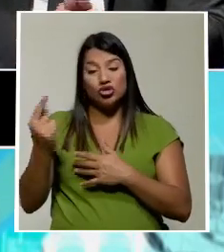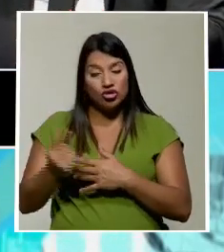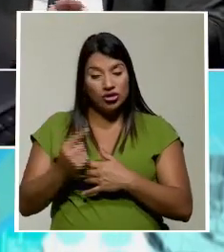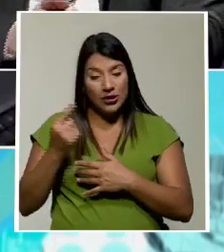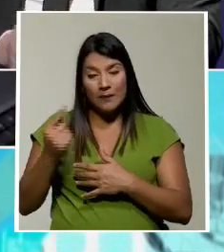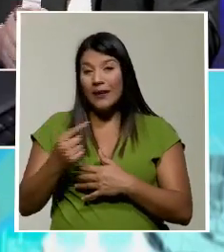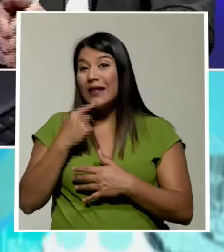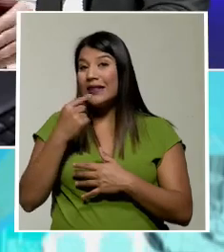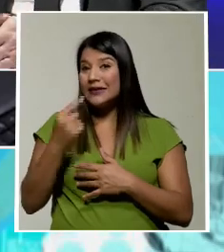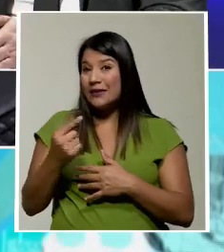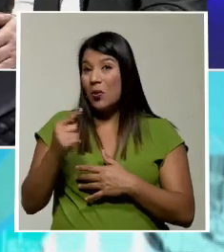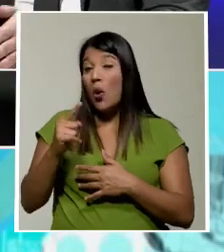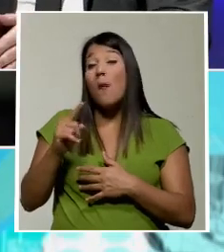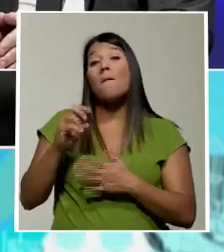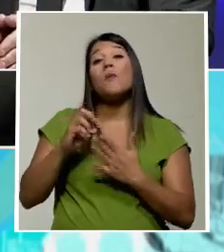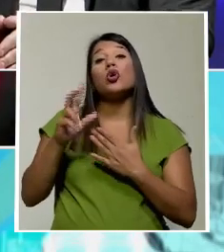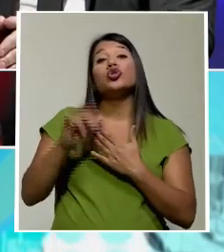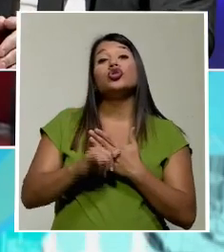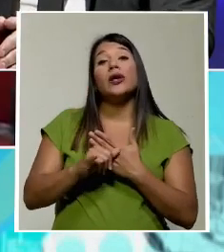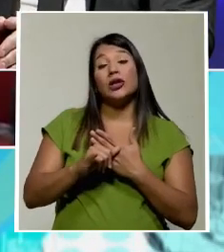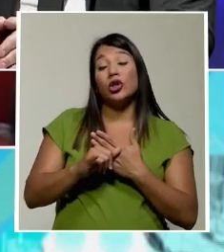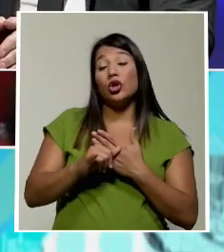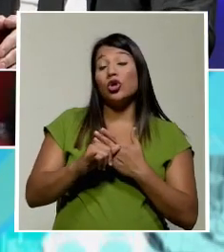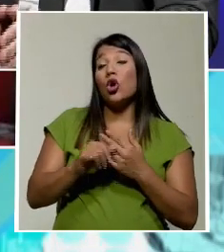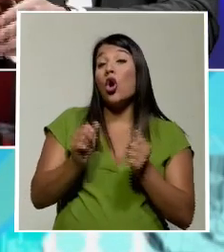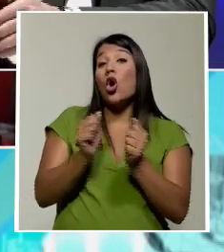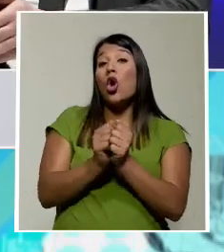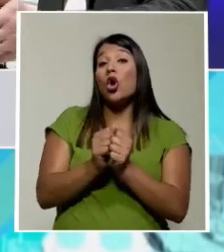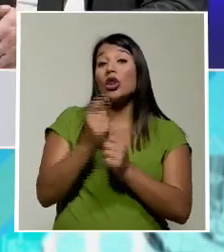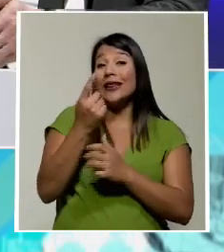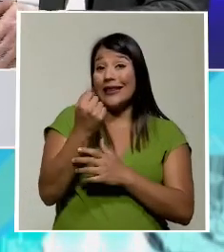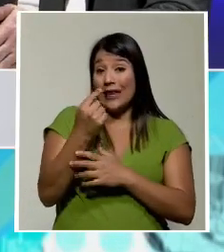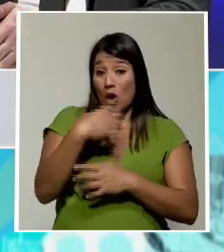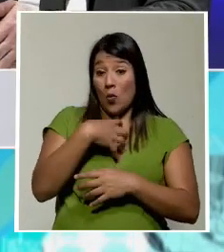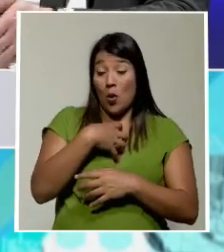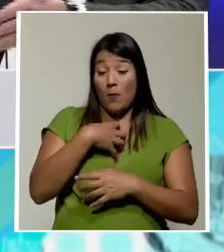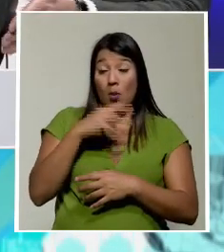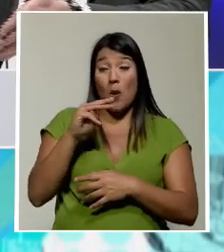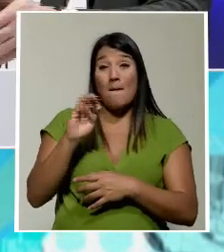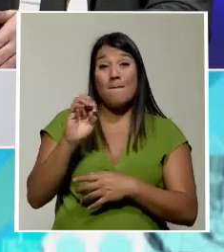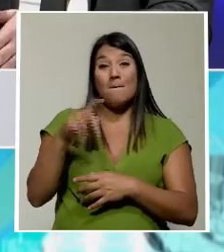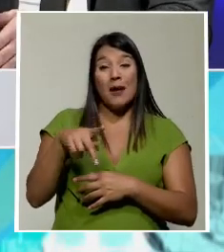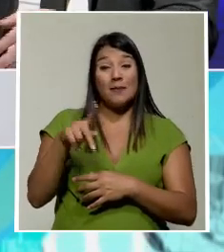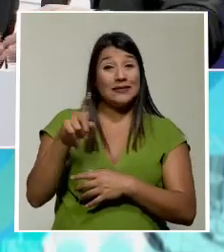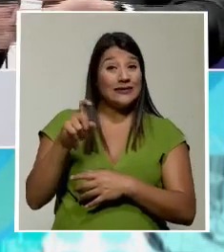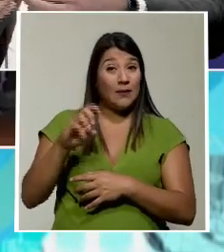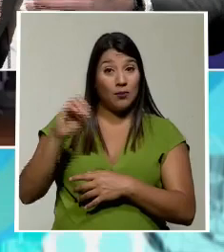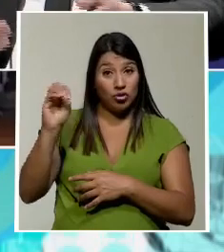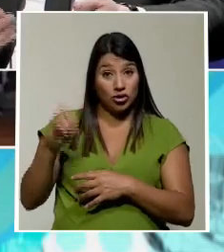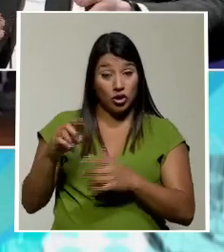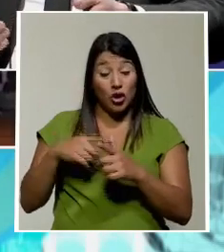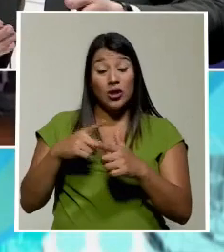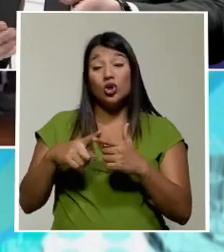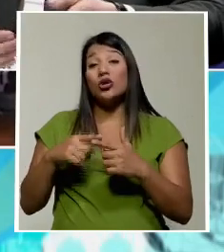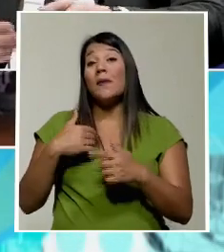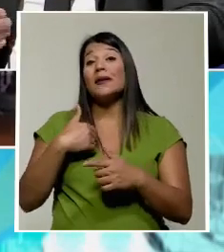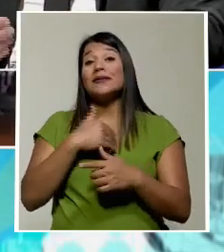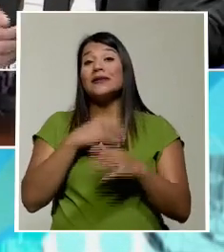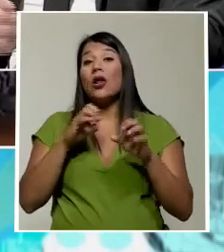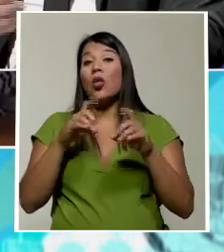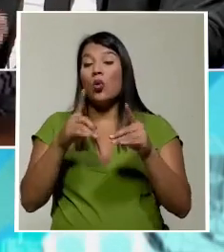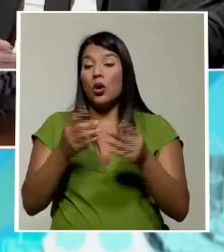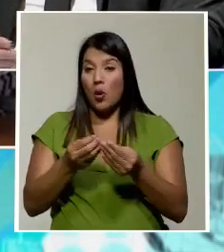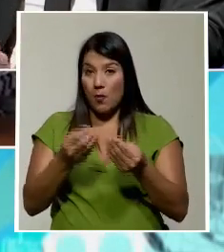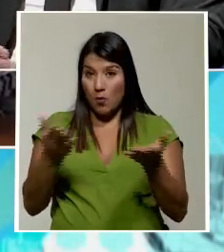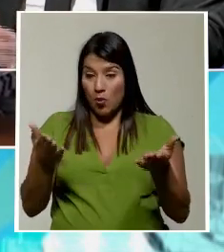es 100% financiado por el Ministerio de Educación Pública. Entonces, el Ministerio de Educación Pública financia también los costos